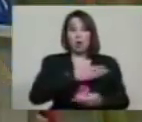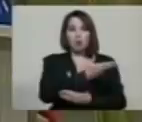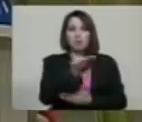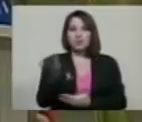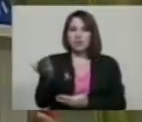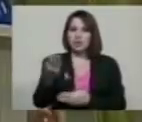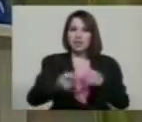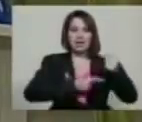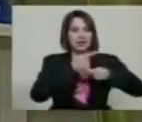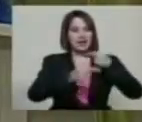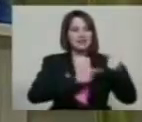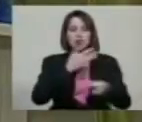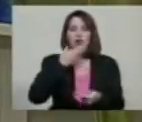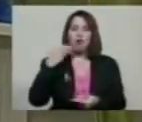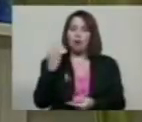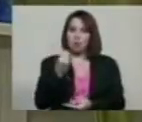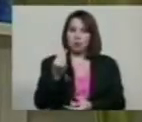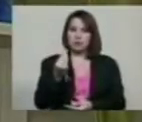joven